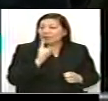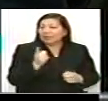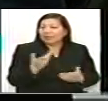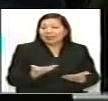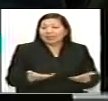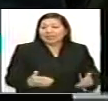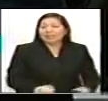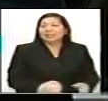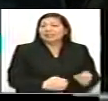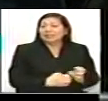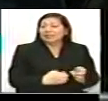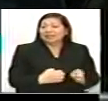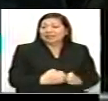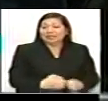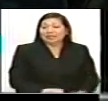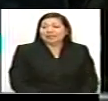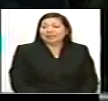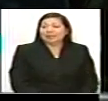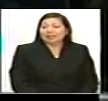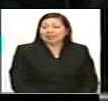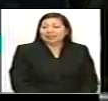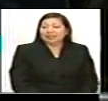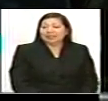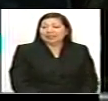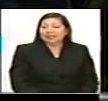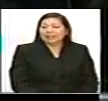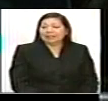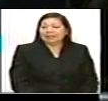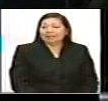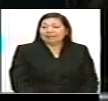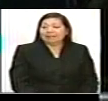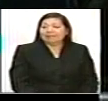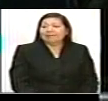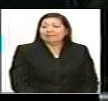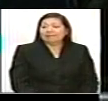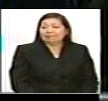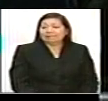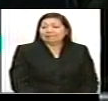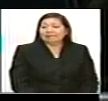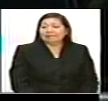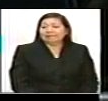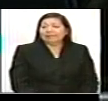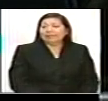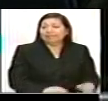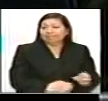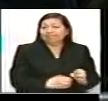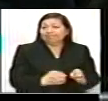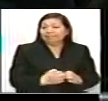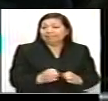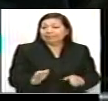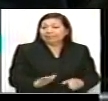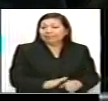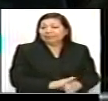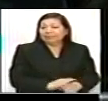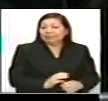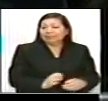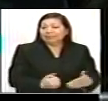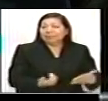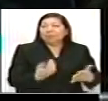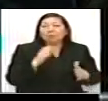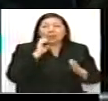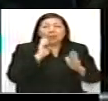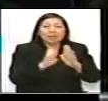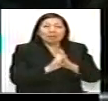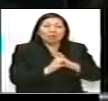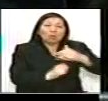existen los equipos funcionando. Y creo que es el caso de la estación Puente Magdalena,